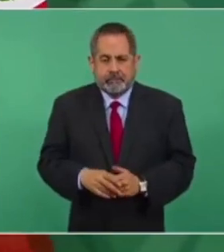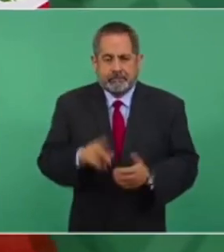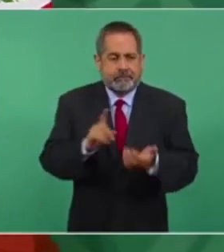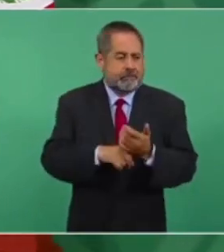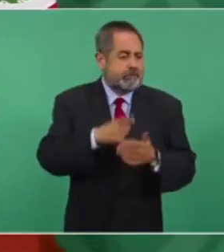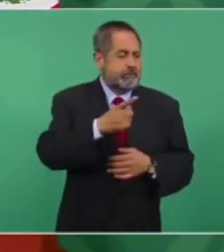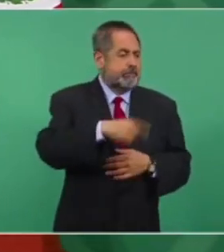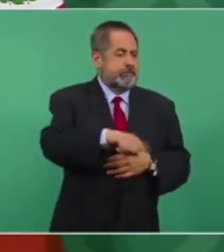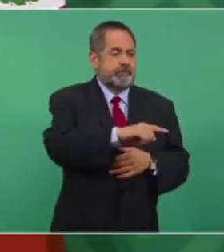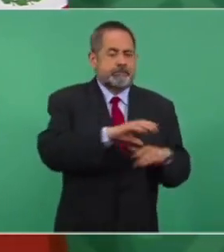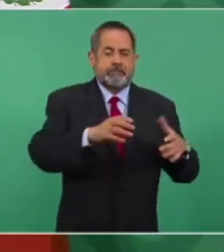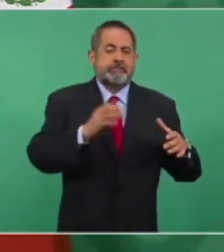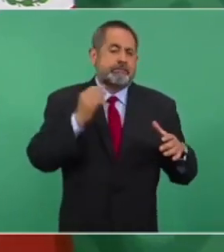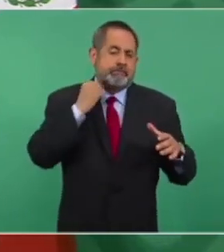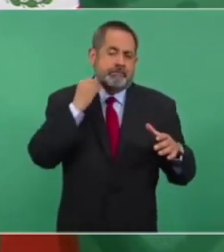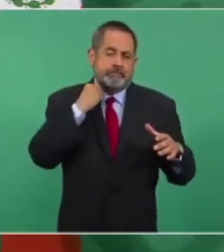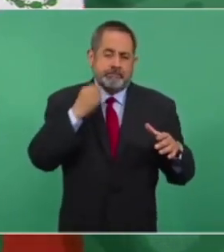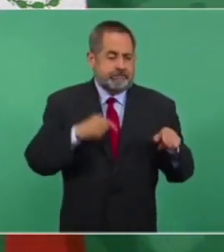abogados